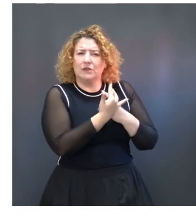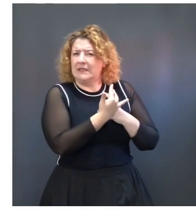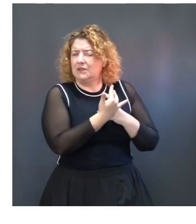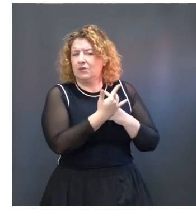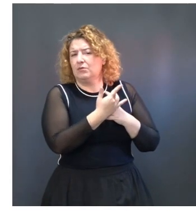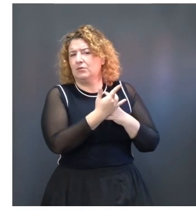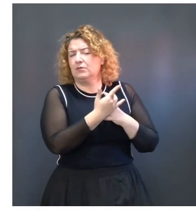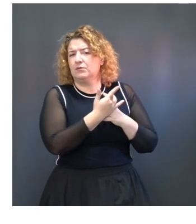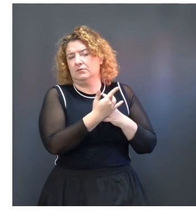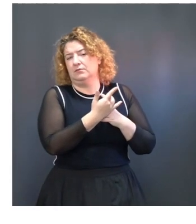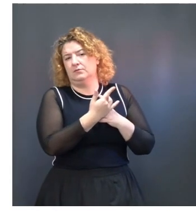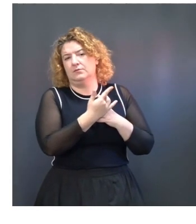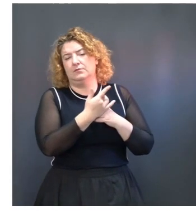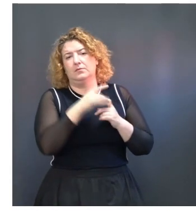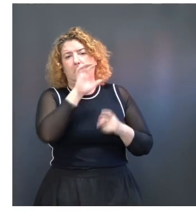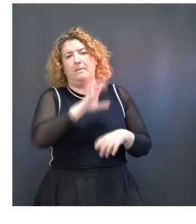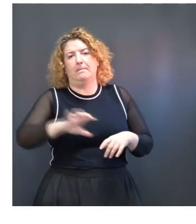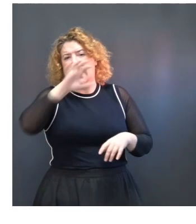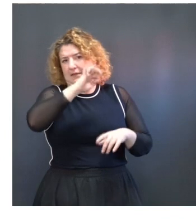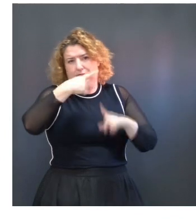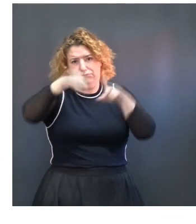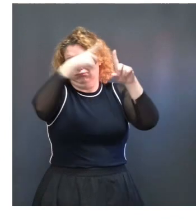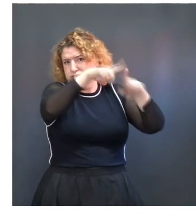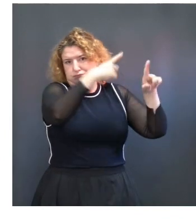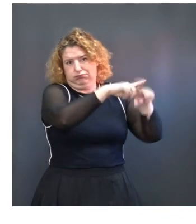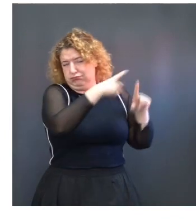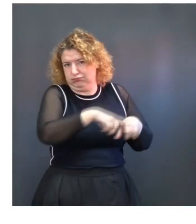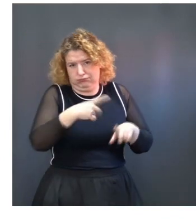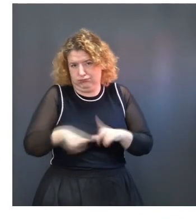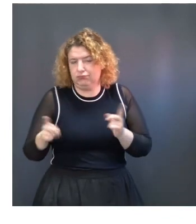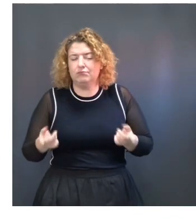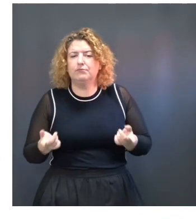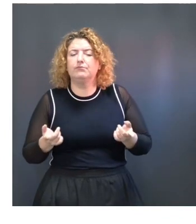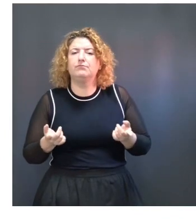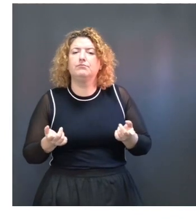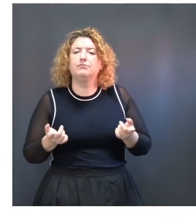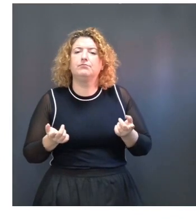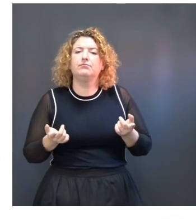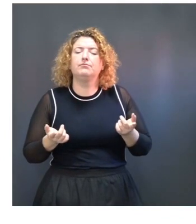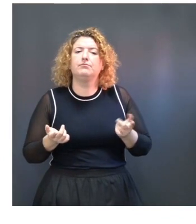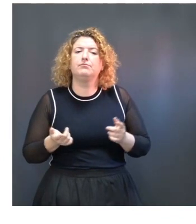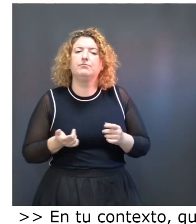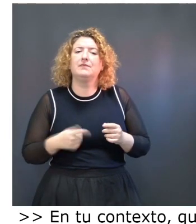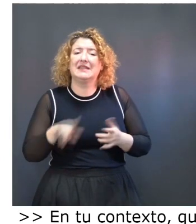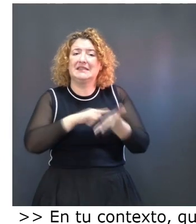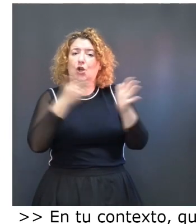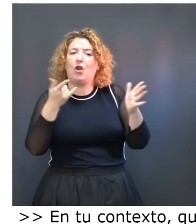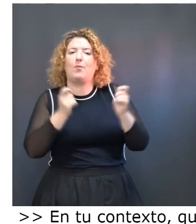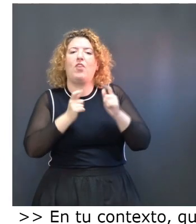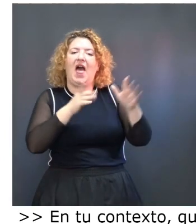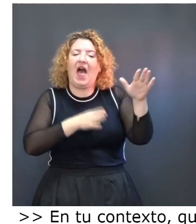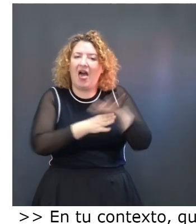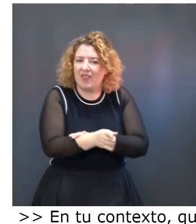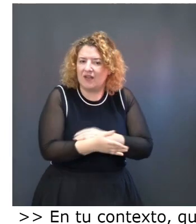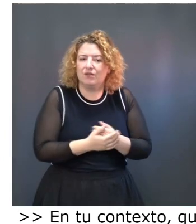disparidad muy grande entre los estados y la posibilidad de proveer o de facilitar el acceso a estas tecnologías. Estamos